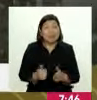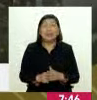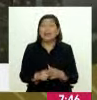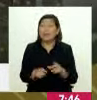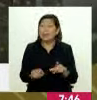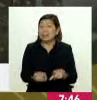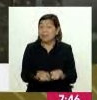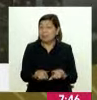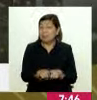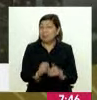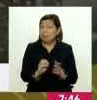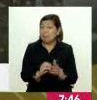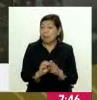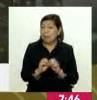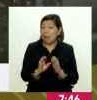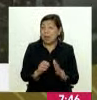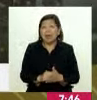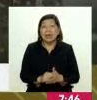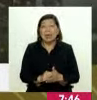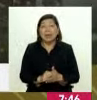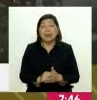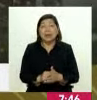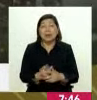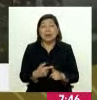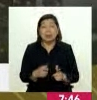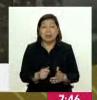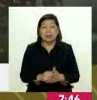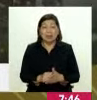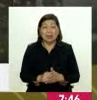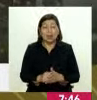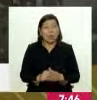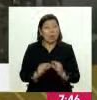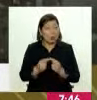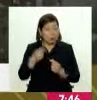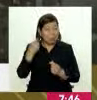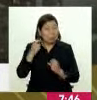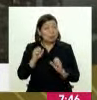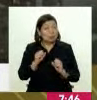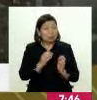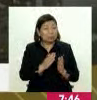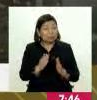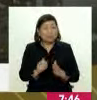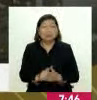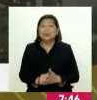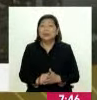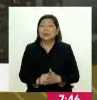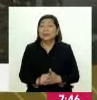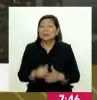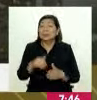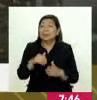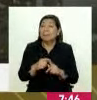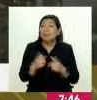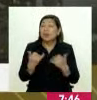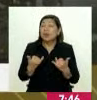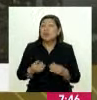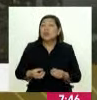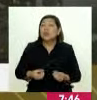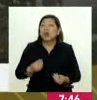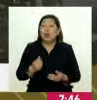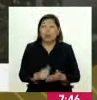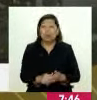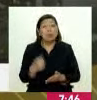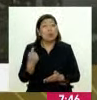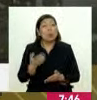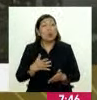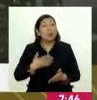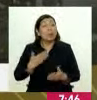También claro de que el sentido de la reforma política tiene que llevarnos a una competitividad electoral. Y esa competitividad electoral solamente